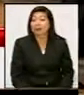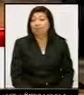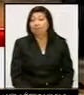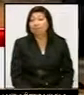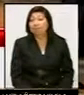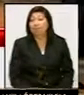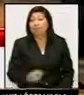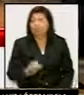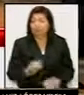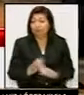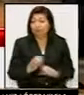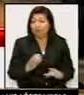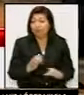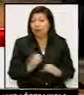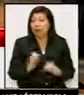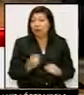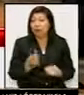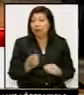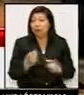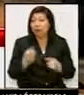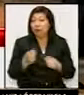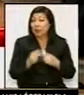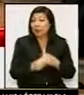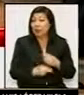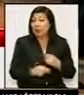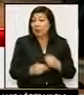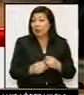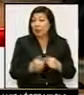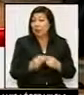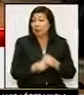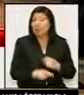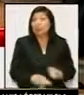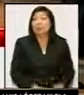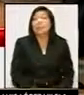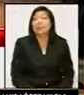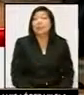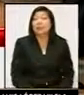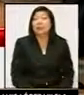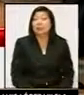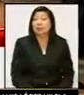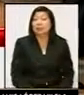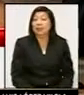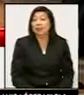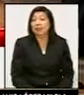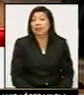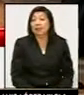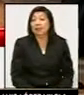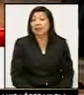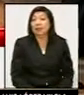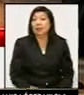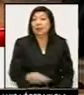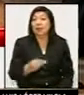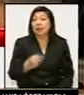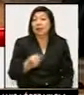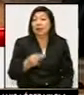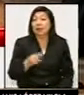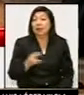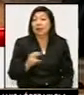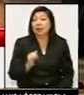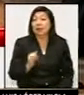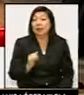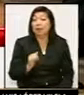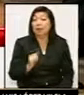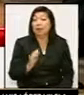entre un vagón que sirve a los turistas nacionales y extranjeros y un Highland Bingham, hay cierta